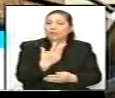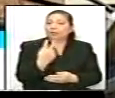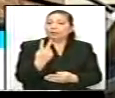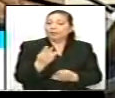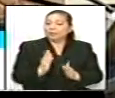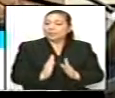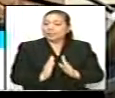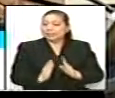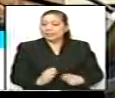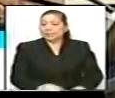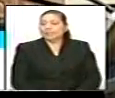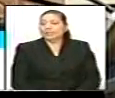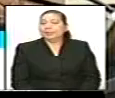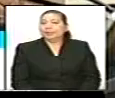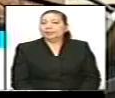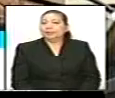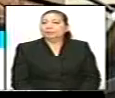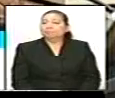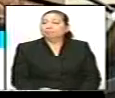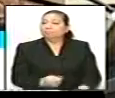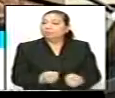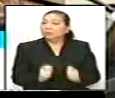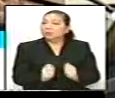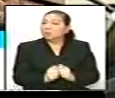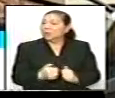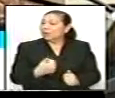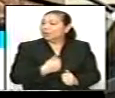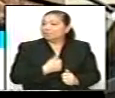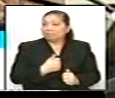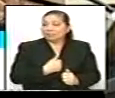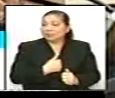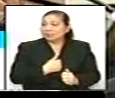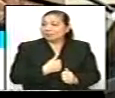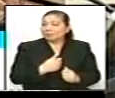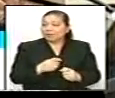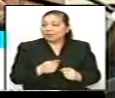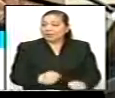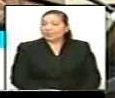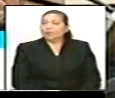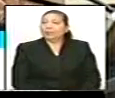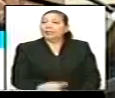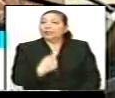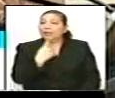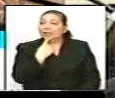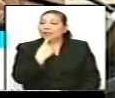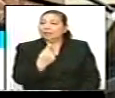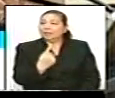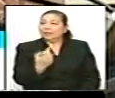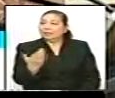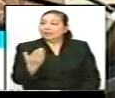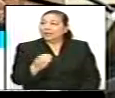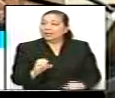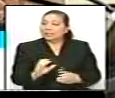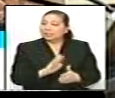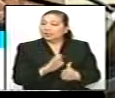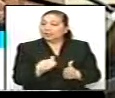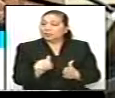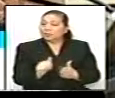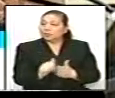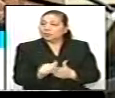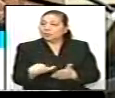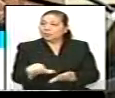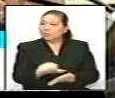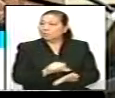hectáreas. Y se recuperaron con la misma intención que el arquitecto ha señalado, de hacer todo un